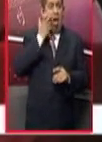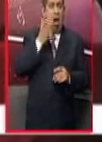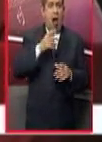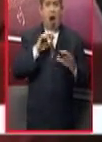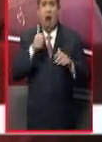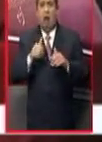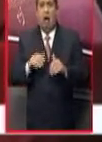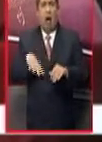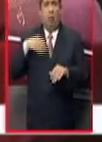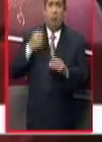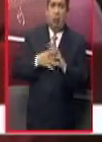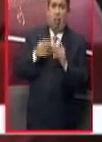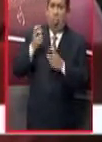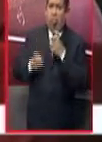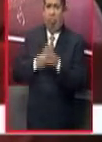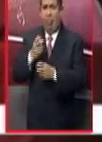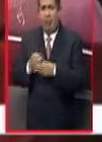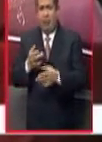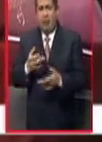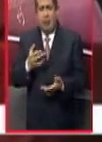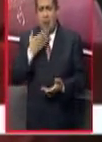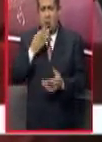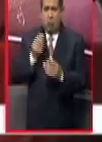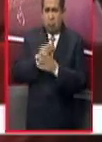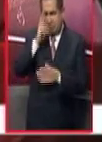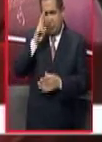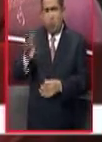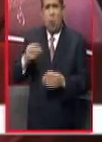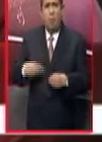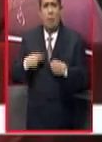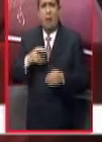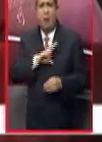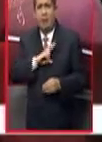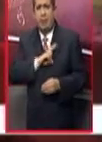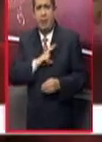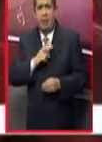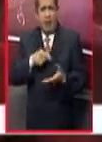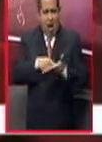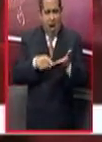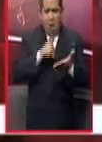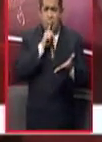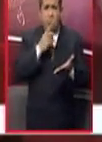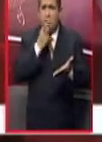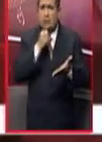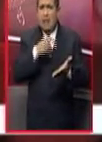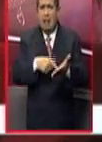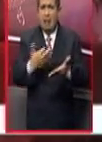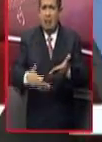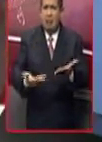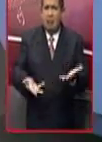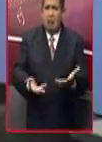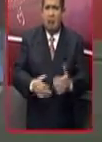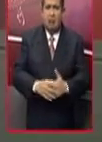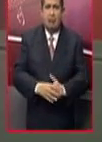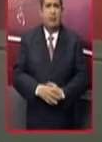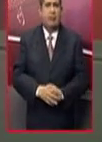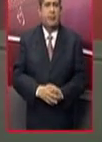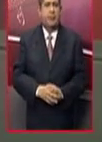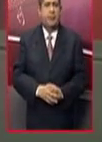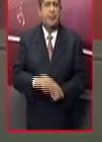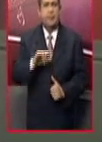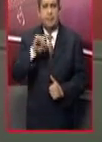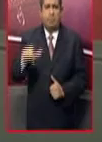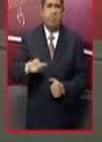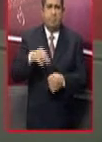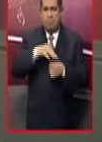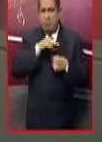intervenciones arbitrarias o ilegales en su vida privada. Y así no viene en este dictamen. Después se llevó a